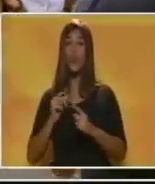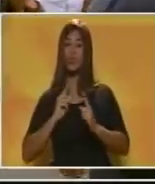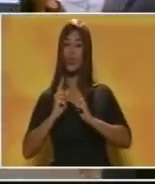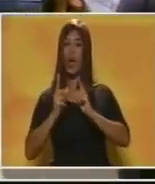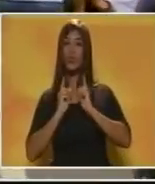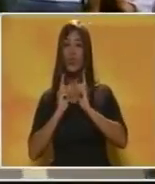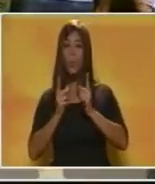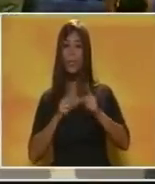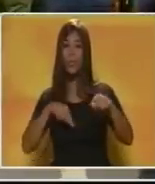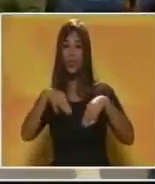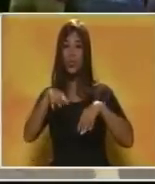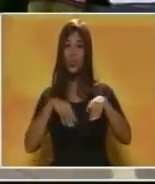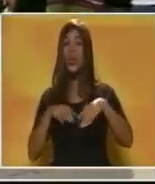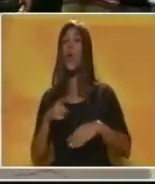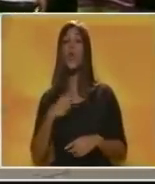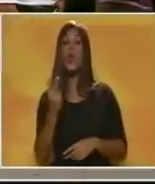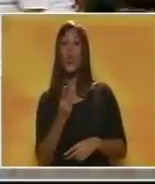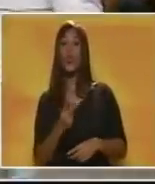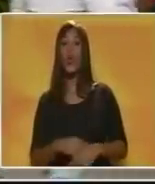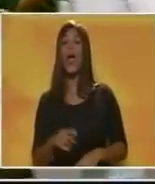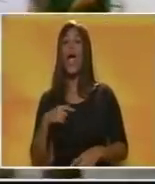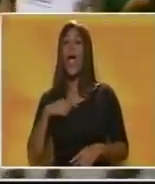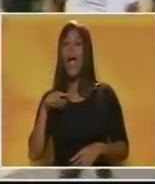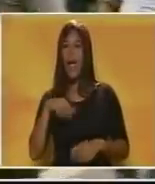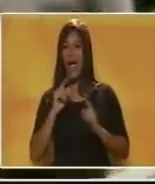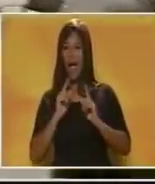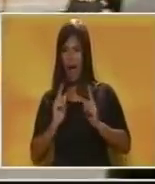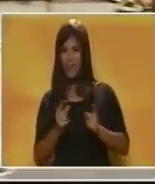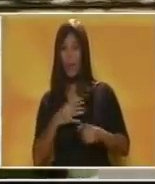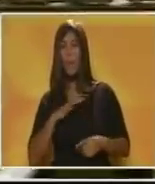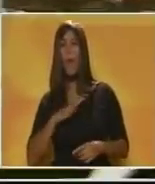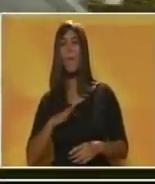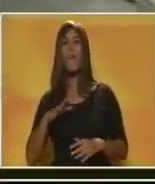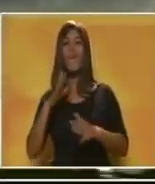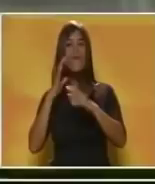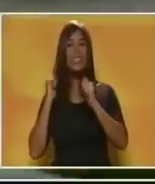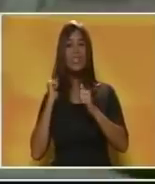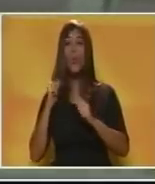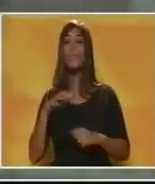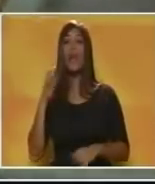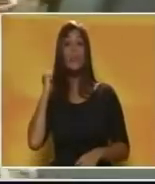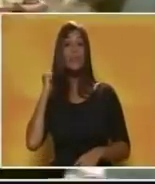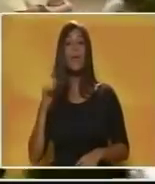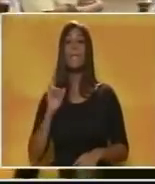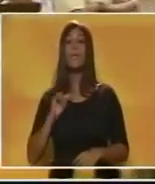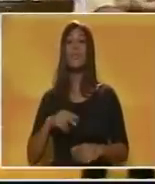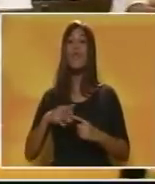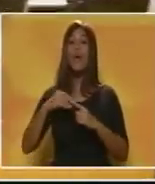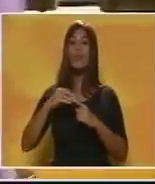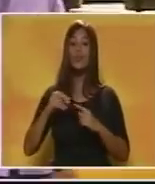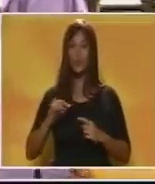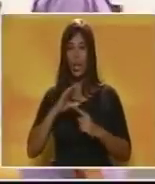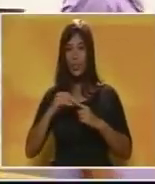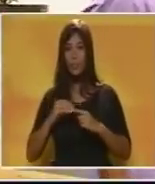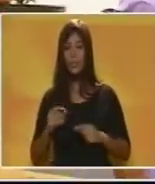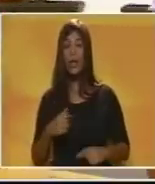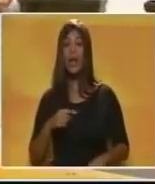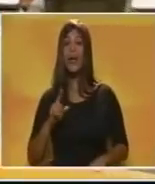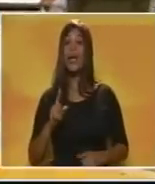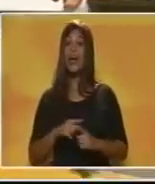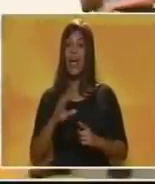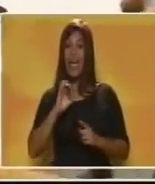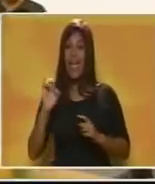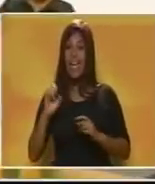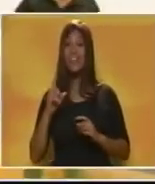sentidos de la avenida Francisco de Miranda a la altura de Altamira, tanto en sentido